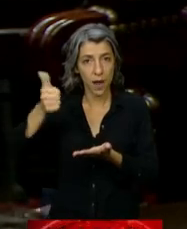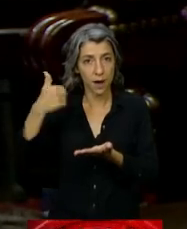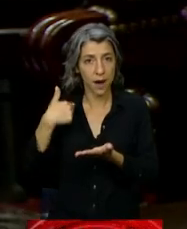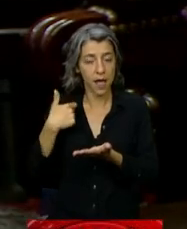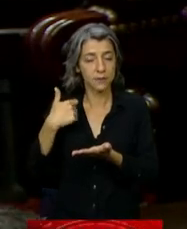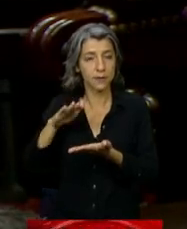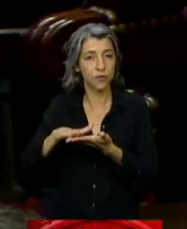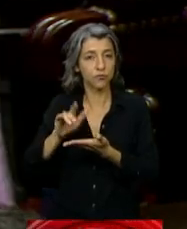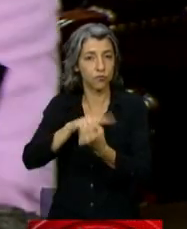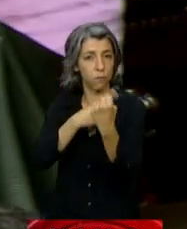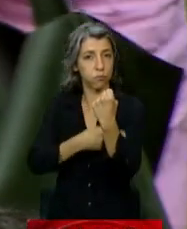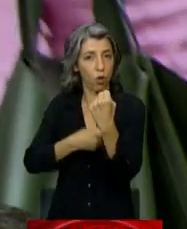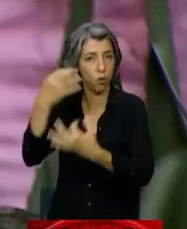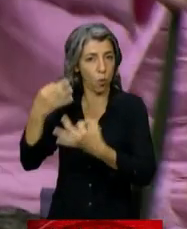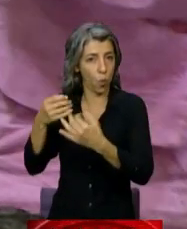Judicial.